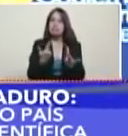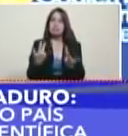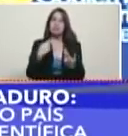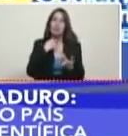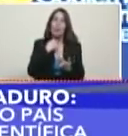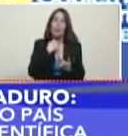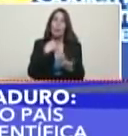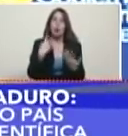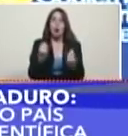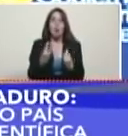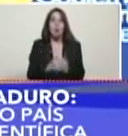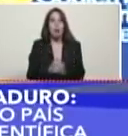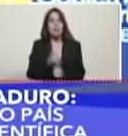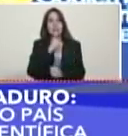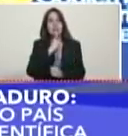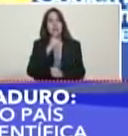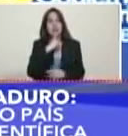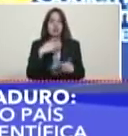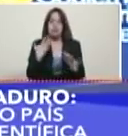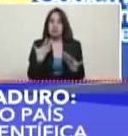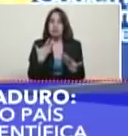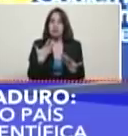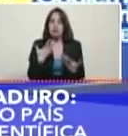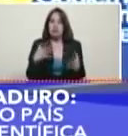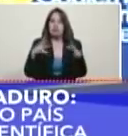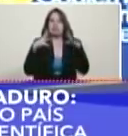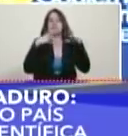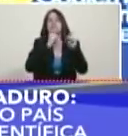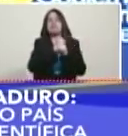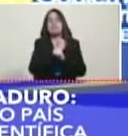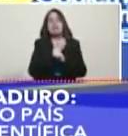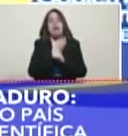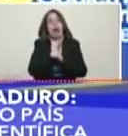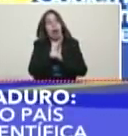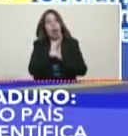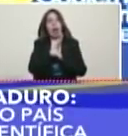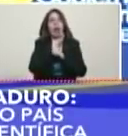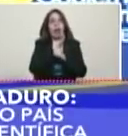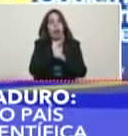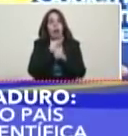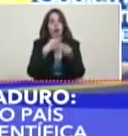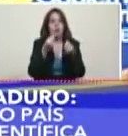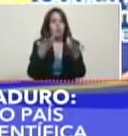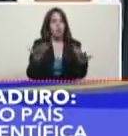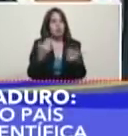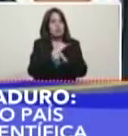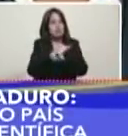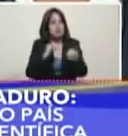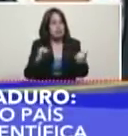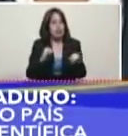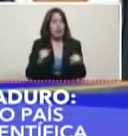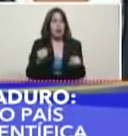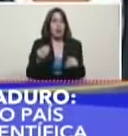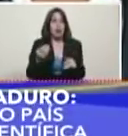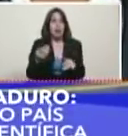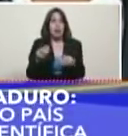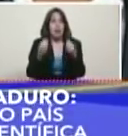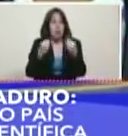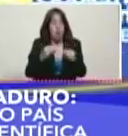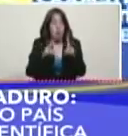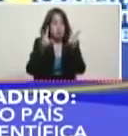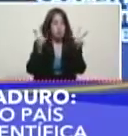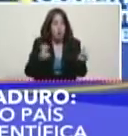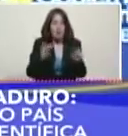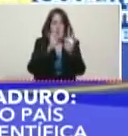trata de dificultar, asfixiar a la madre que pare, tratan de ahogar a la madre para que no termine de parir, el nuevo